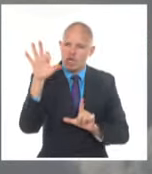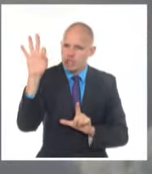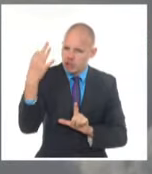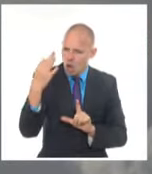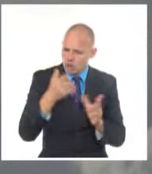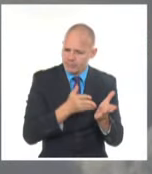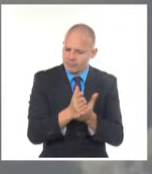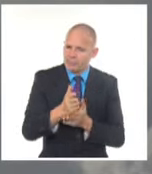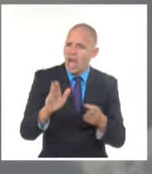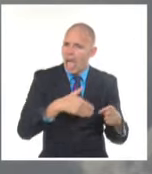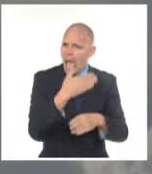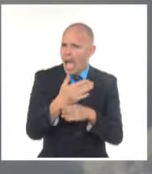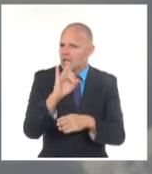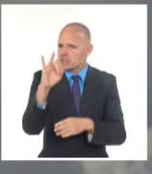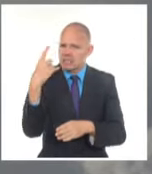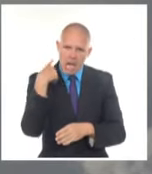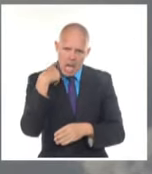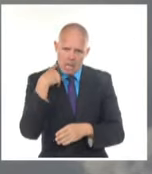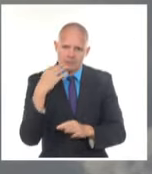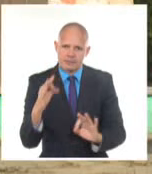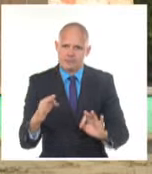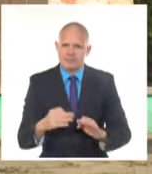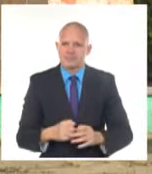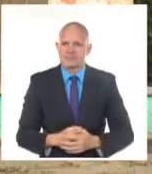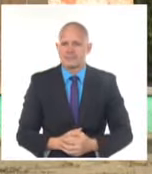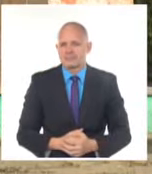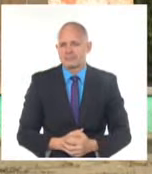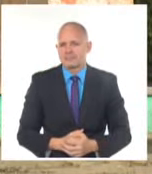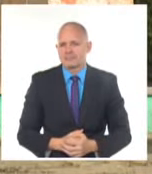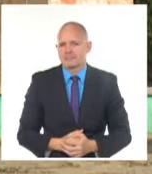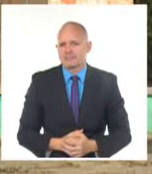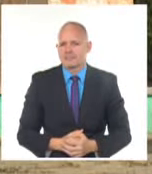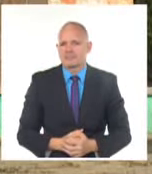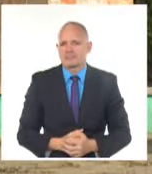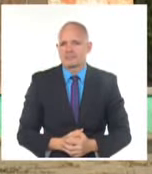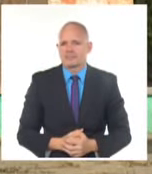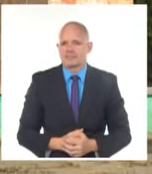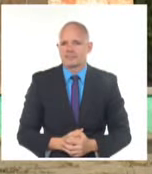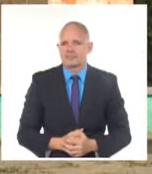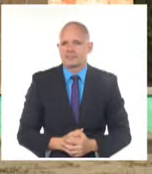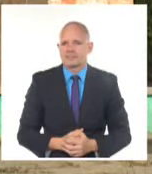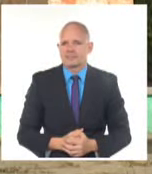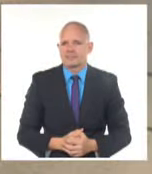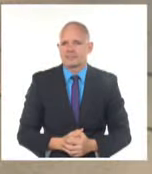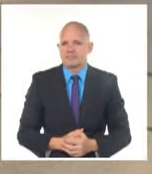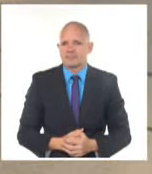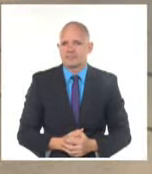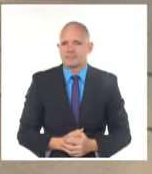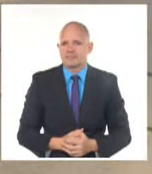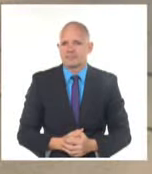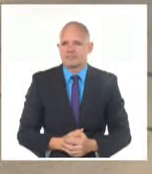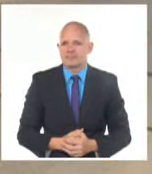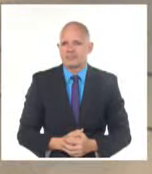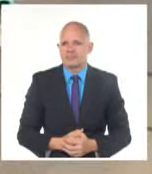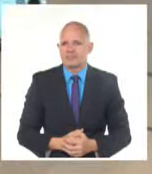7 años. En Morón, Ciego de Ávila, Eric Llanes y Bernardo Espinosa, Canal Cubano de Noticias.